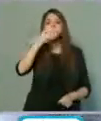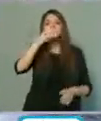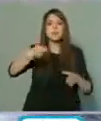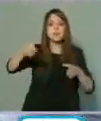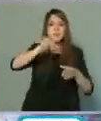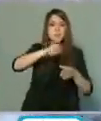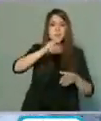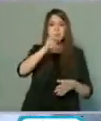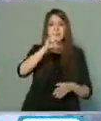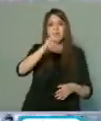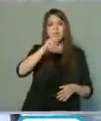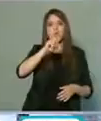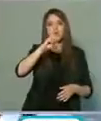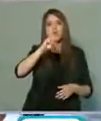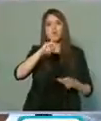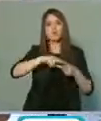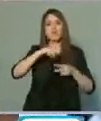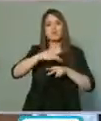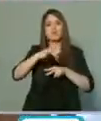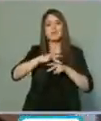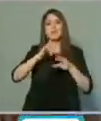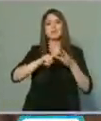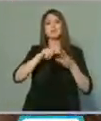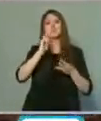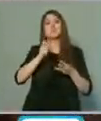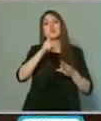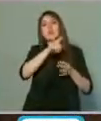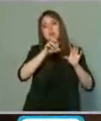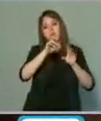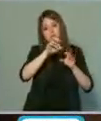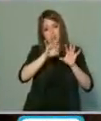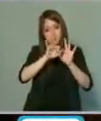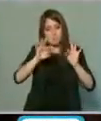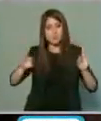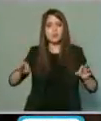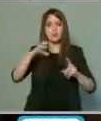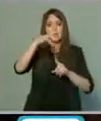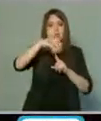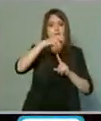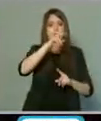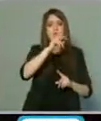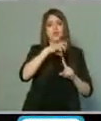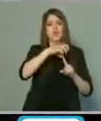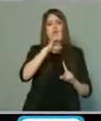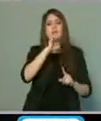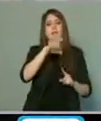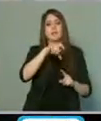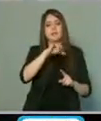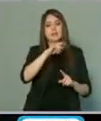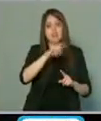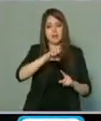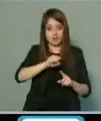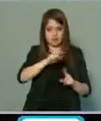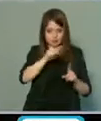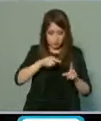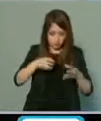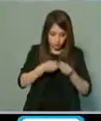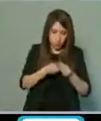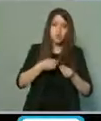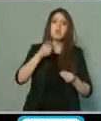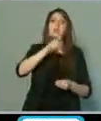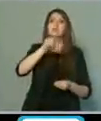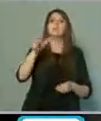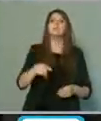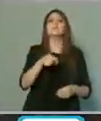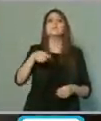de pimiento morrón, de quesillo, de chorizo con epazote, de hongos con esquites. Y esta